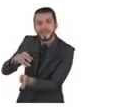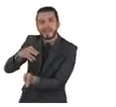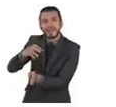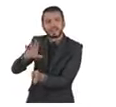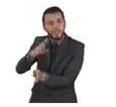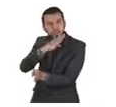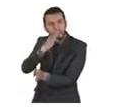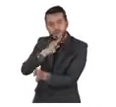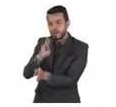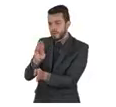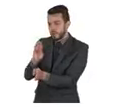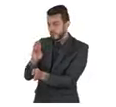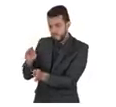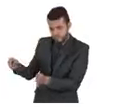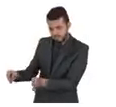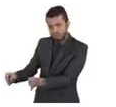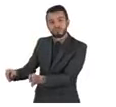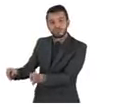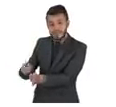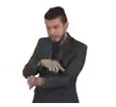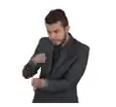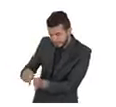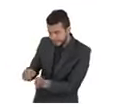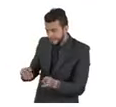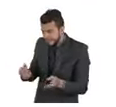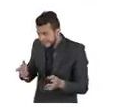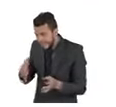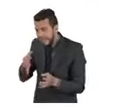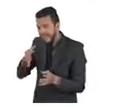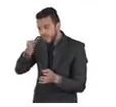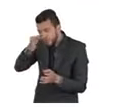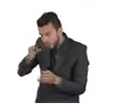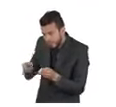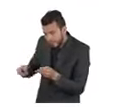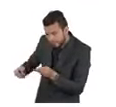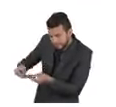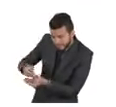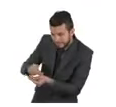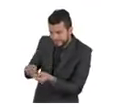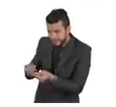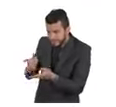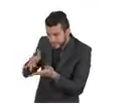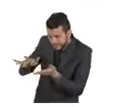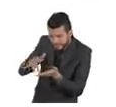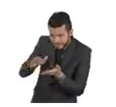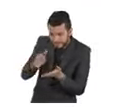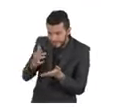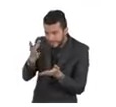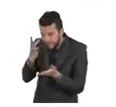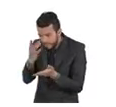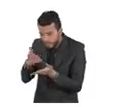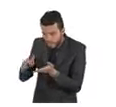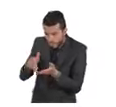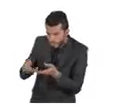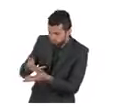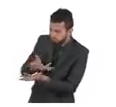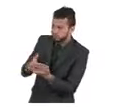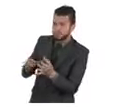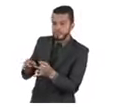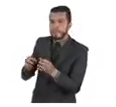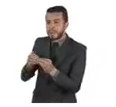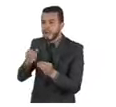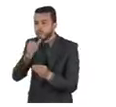adicionalmente tenemos unas metas importantes en términos de eliminación de conexiones cerradas para este cuatrenio.